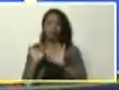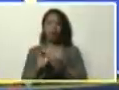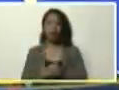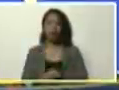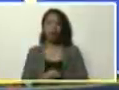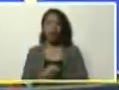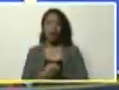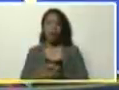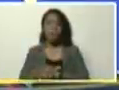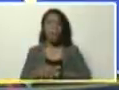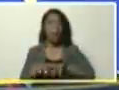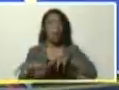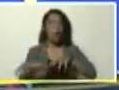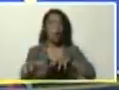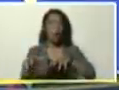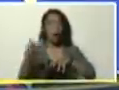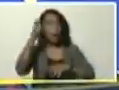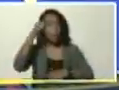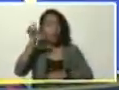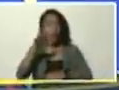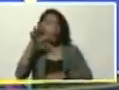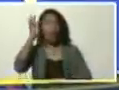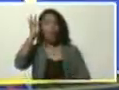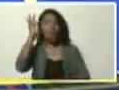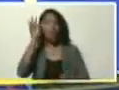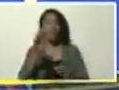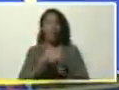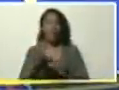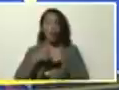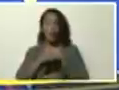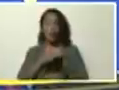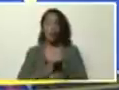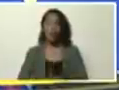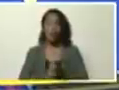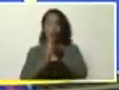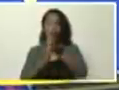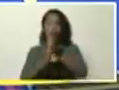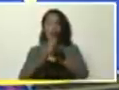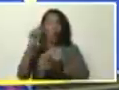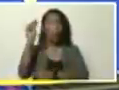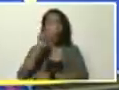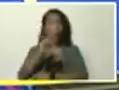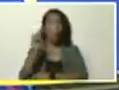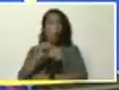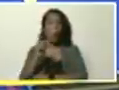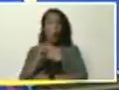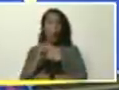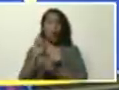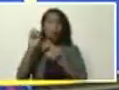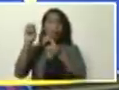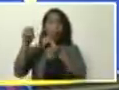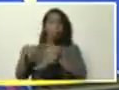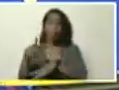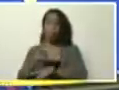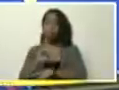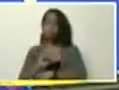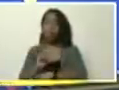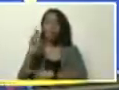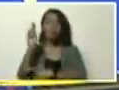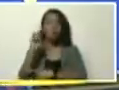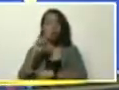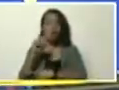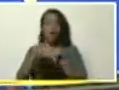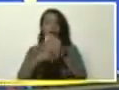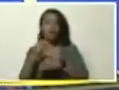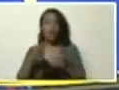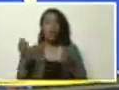La mayoría del pueblo tuvo fe. Nuestro líder nunca se rindió, nunca se presentó en